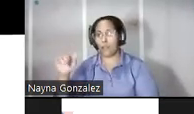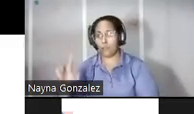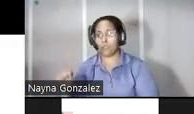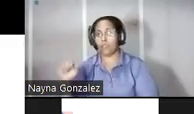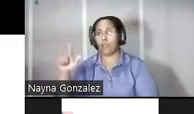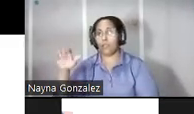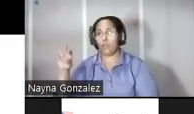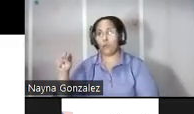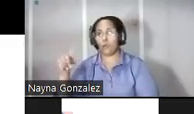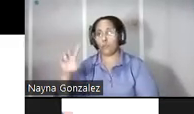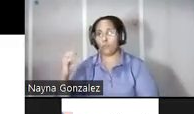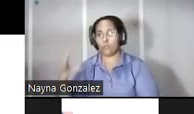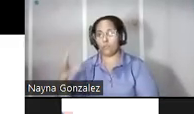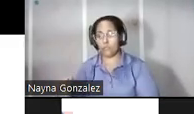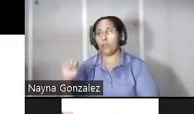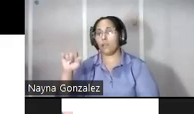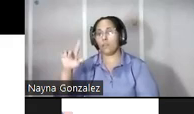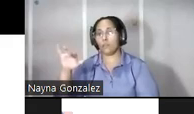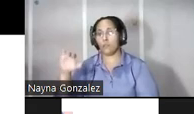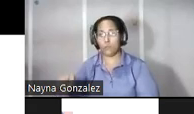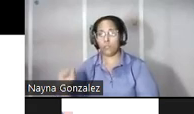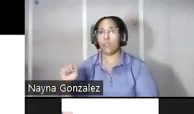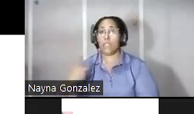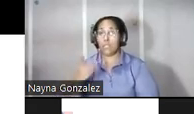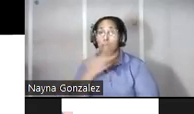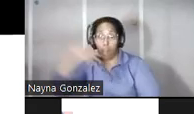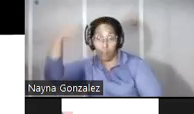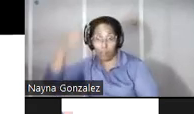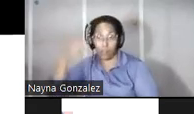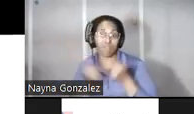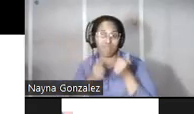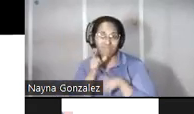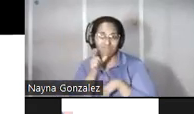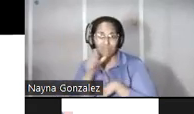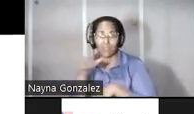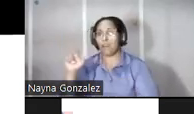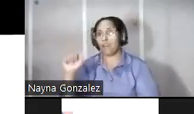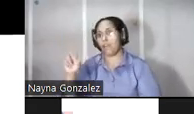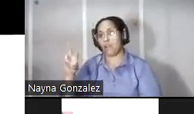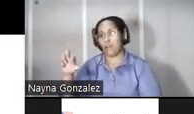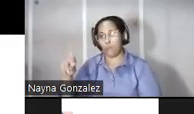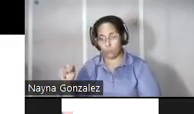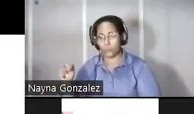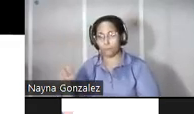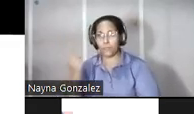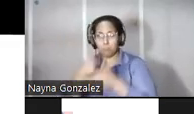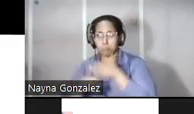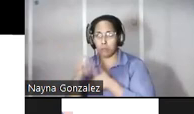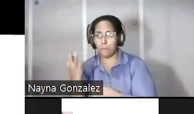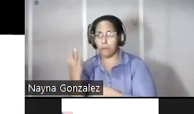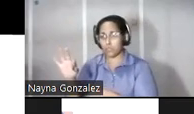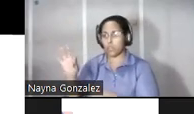Angelita, Leoncia, Luis Antonio, y el mayor de ellos se llamaba Ramón Sáez Casiano, que nació